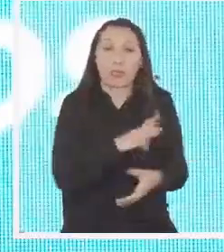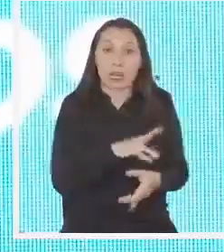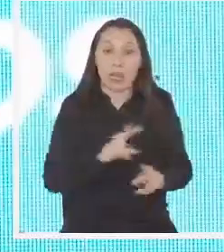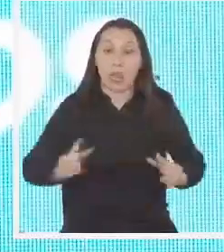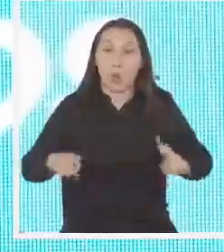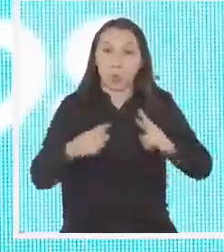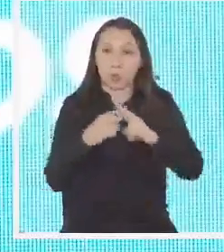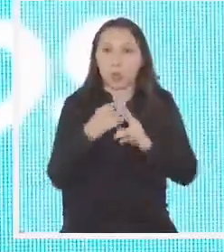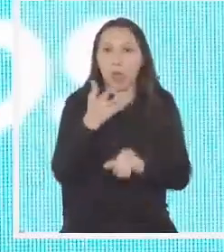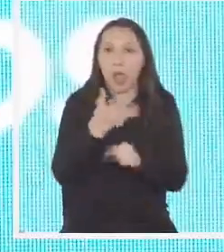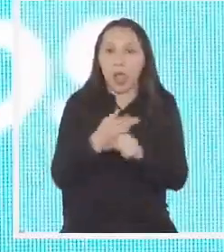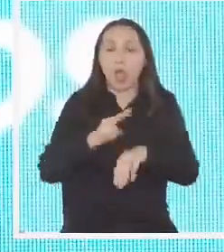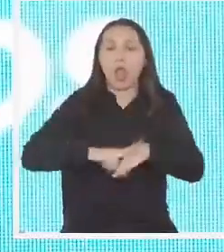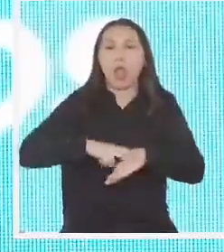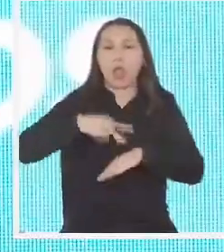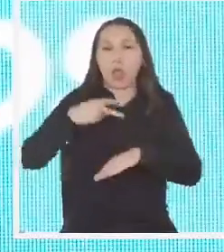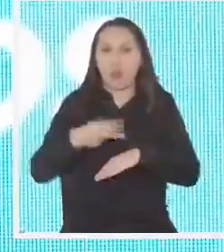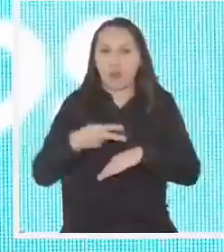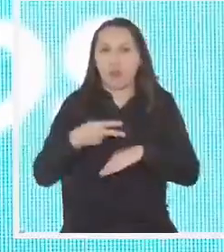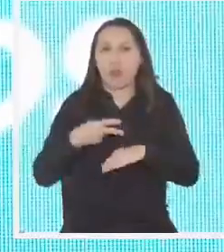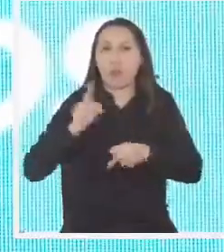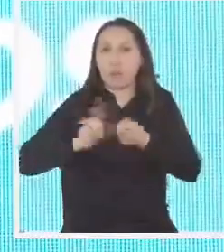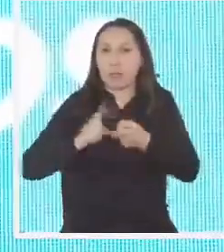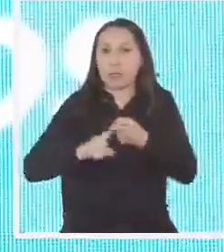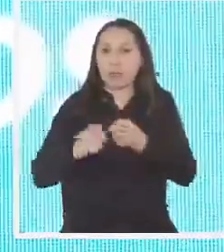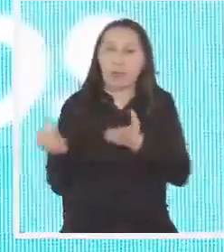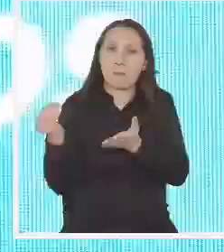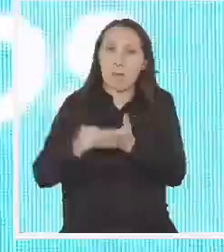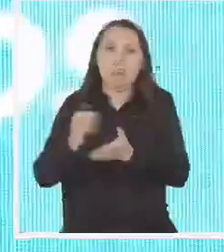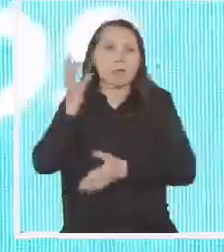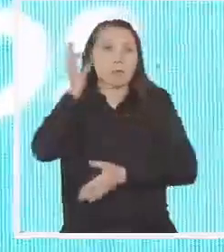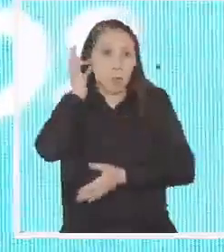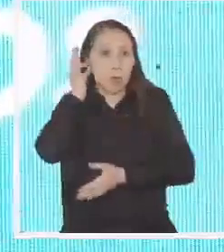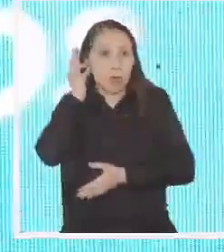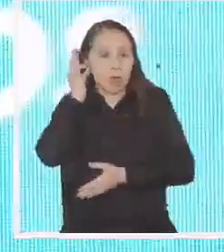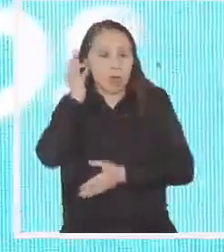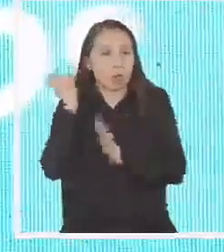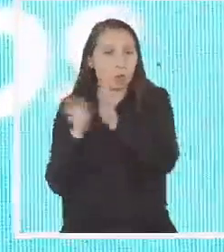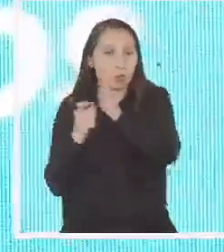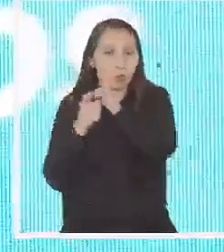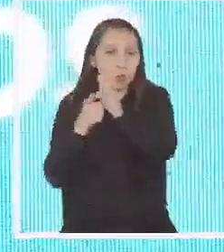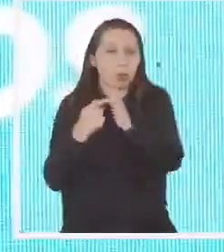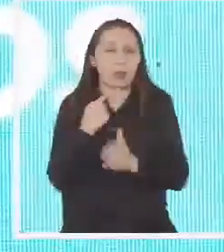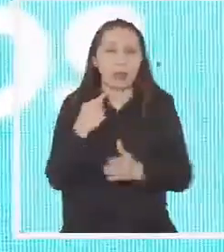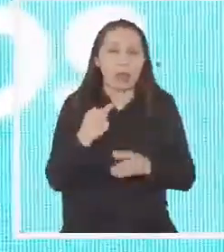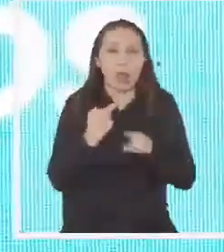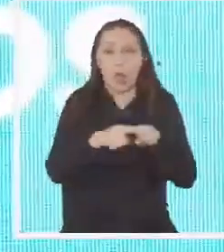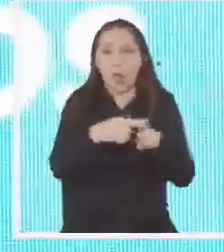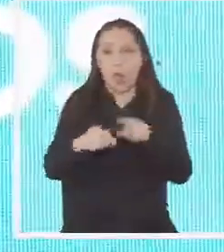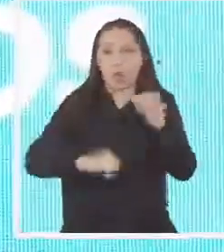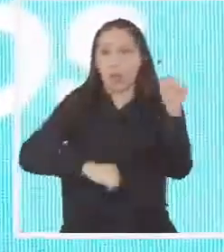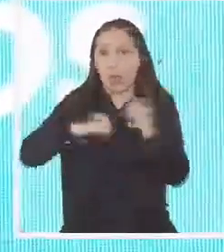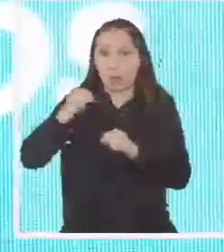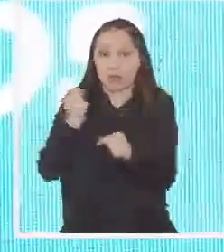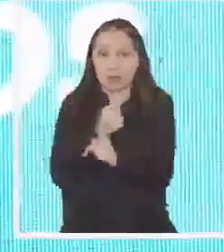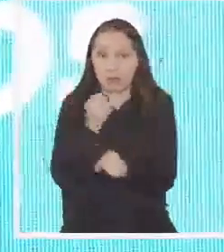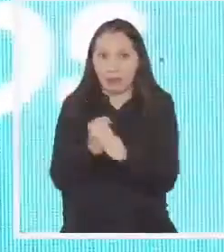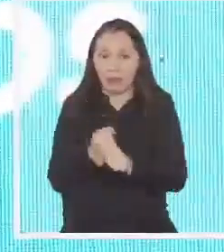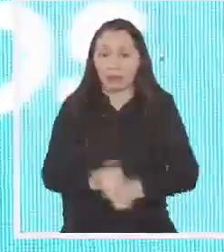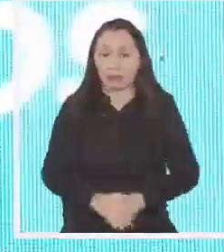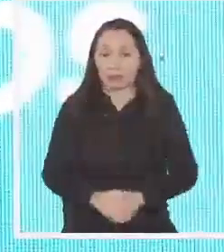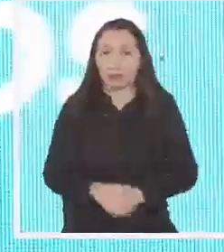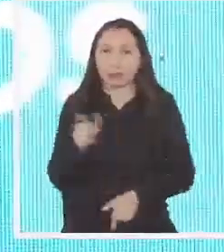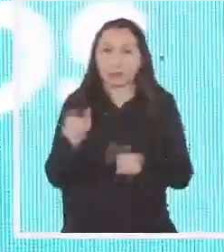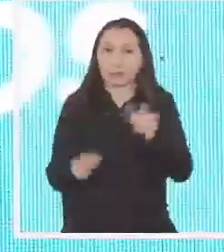Construcción tengan el doble de participación laboral femenina que en el resto de la industria.